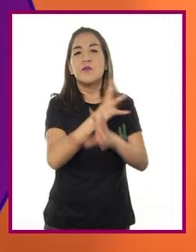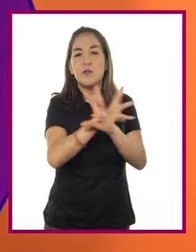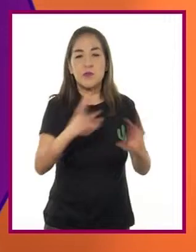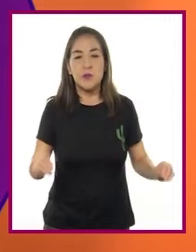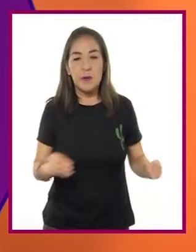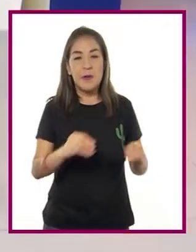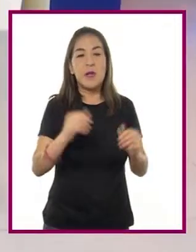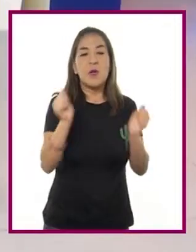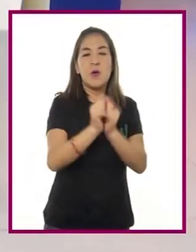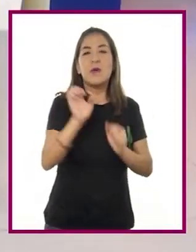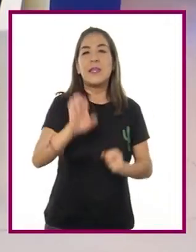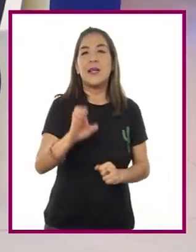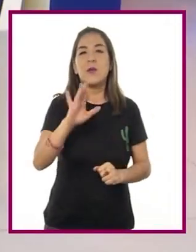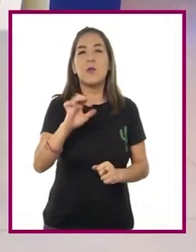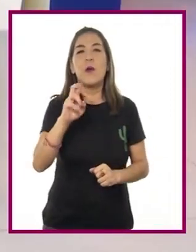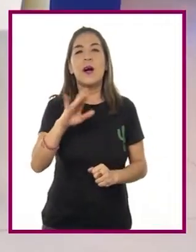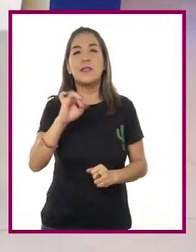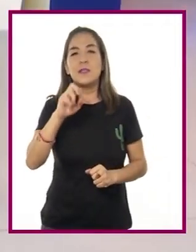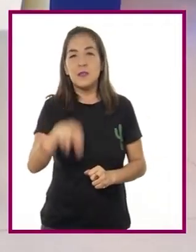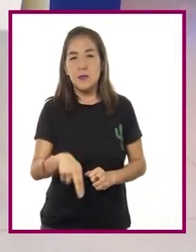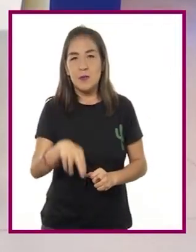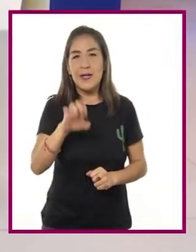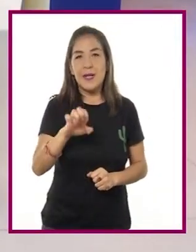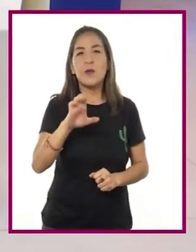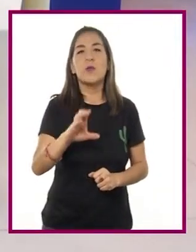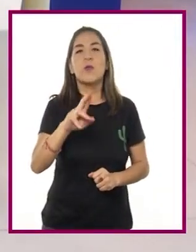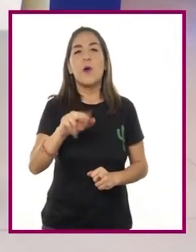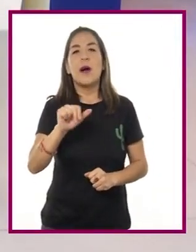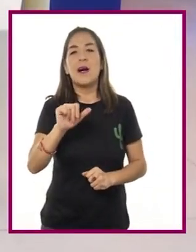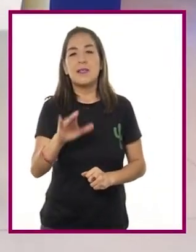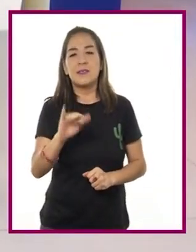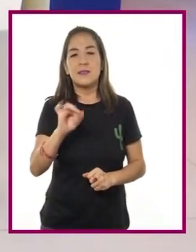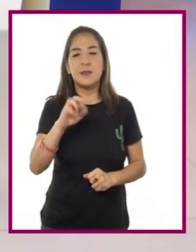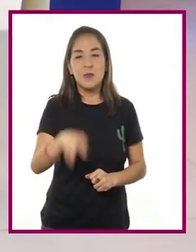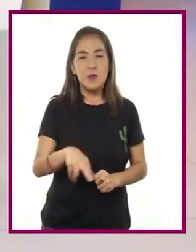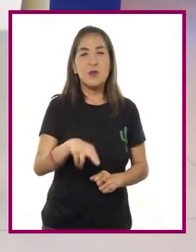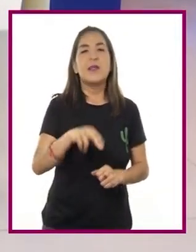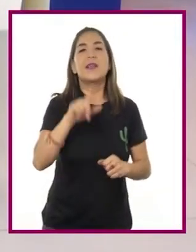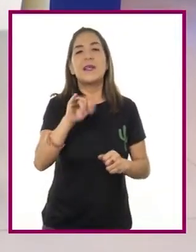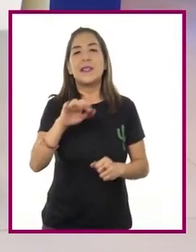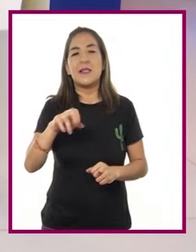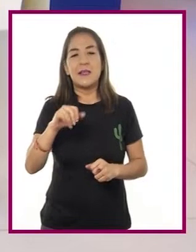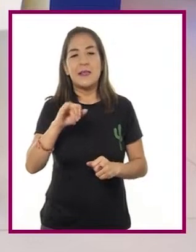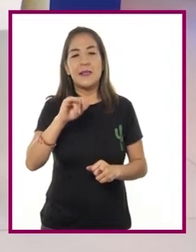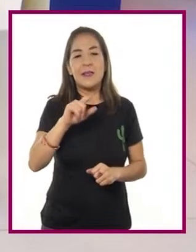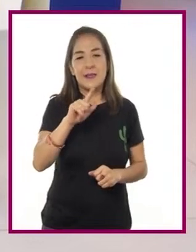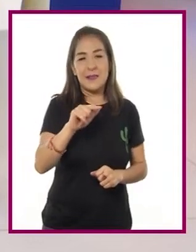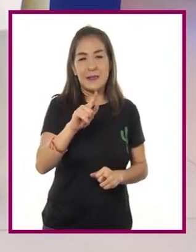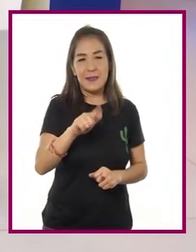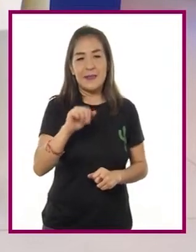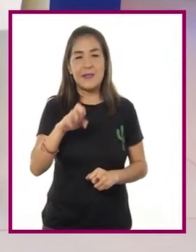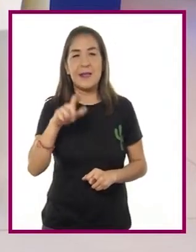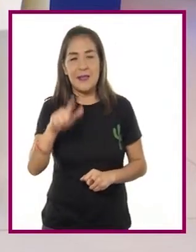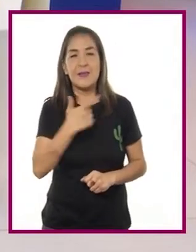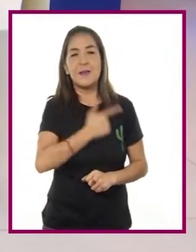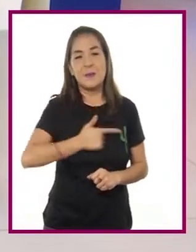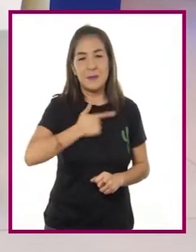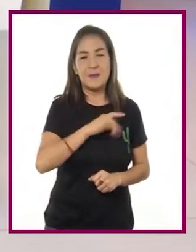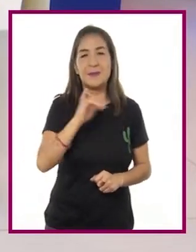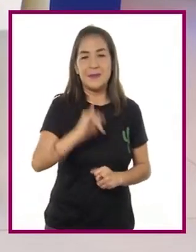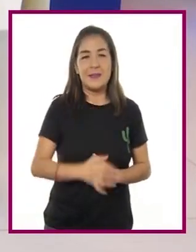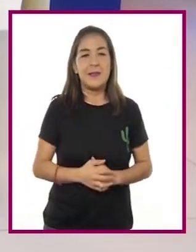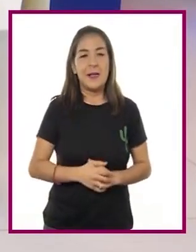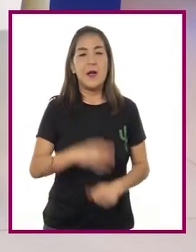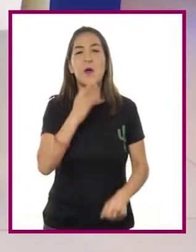de ecuaciones lineales. Maestra, ¿podría decirnos qué lograremos en esta sesión? Con mucho gusto. El propósito